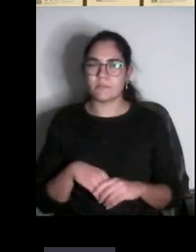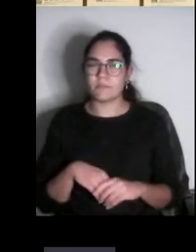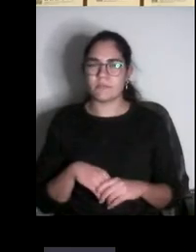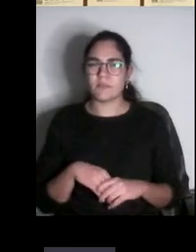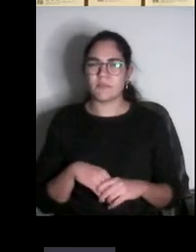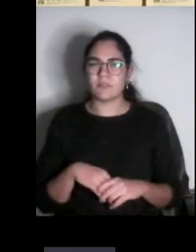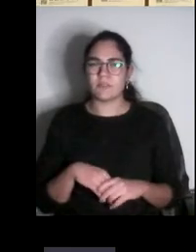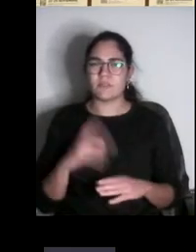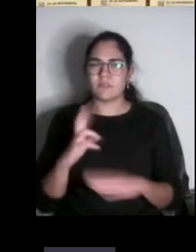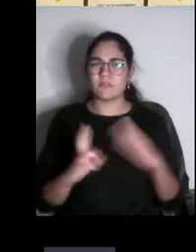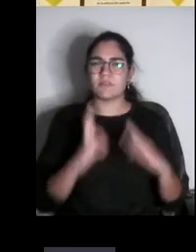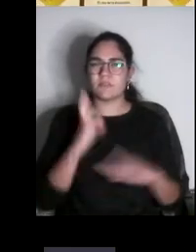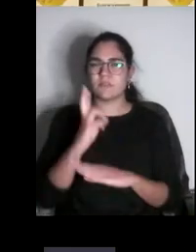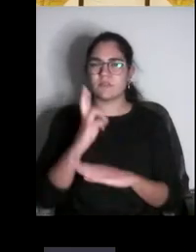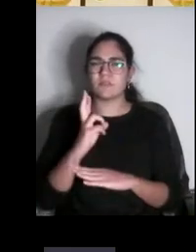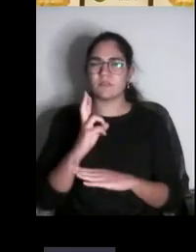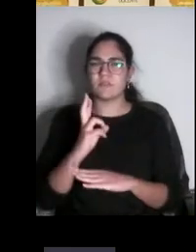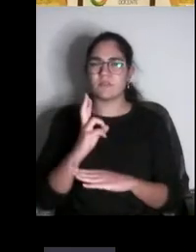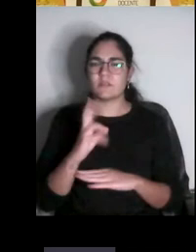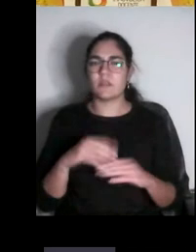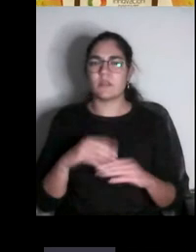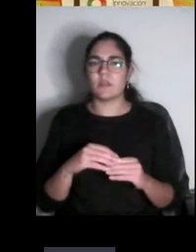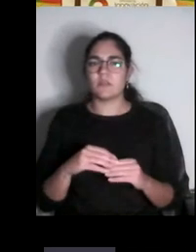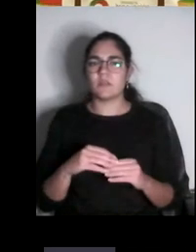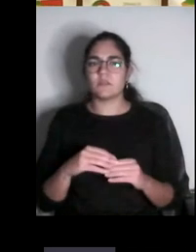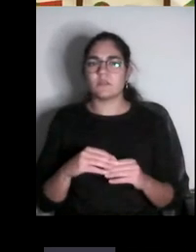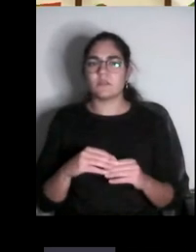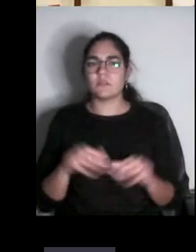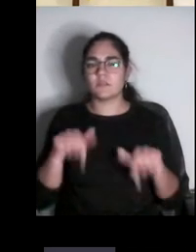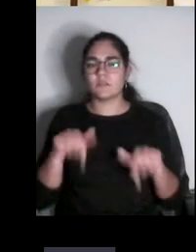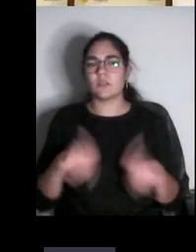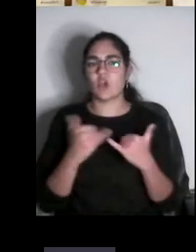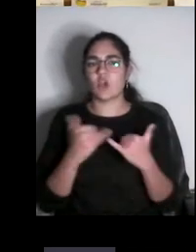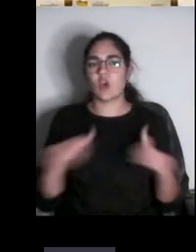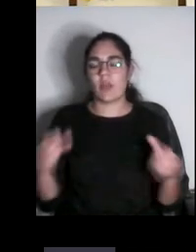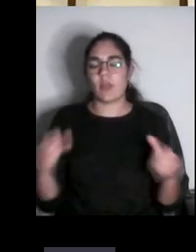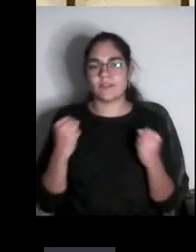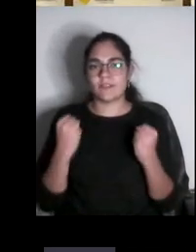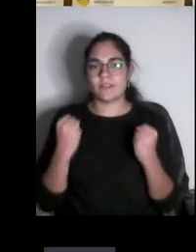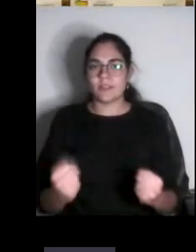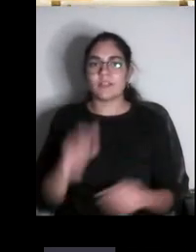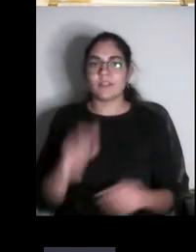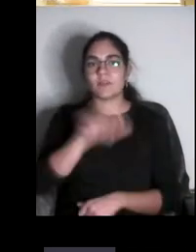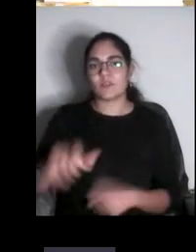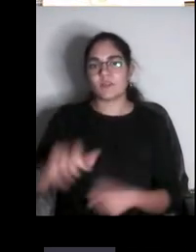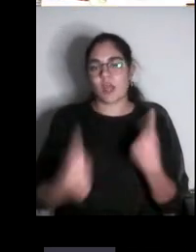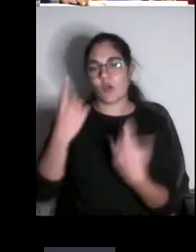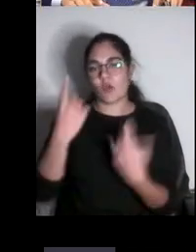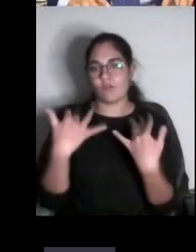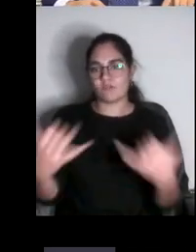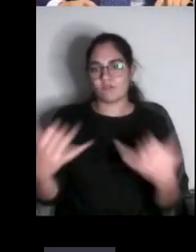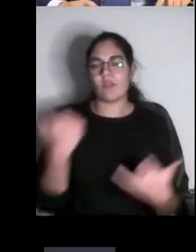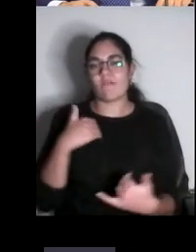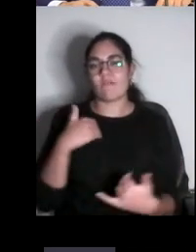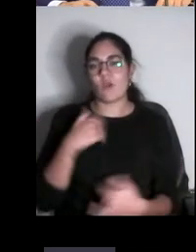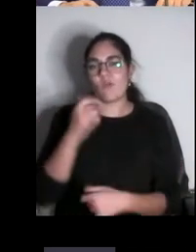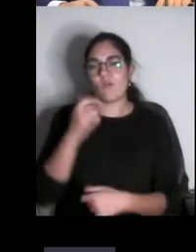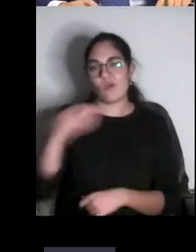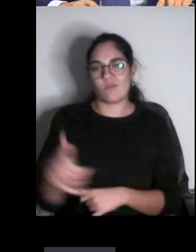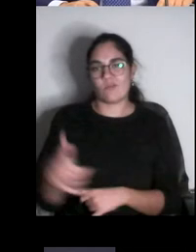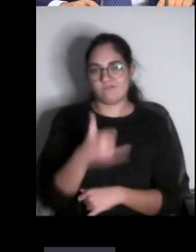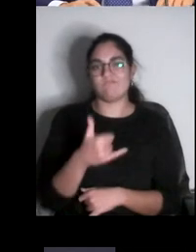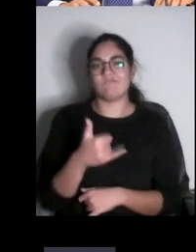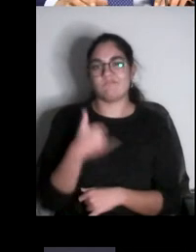Continuamos, sé que han sido unas jornadas muy intensas y algunos de vosotros ya estáis un poco